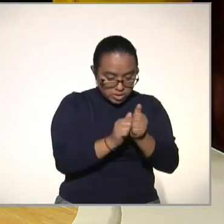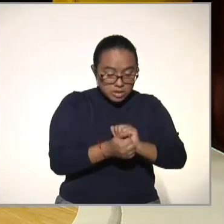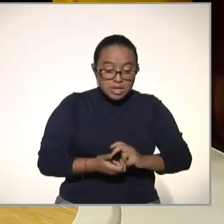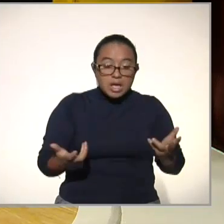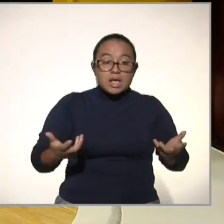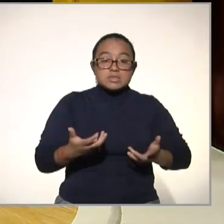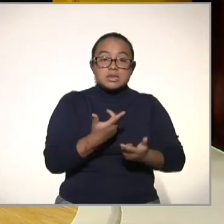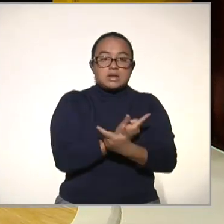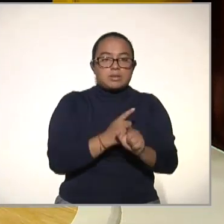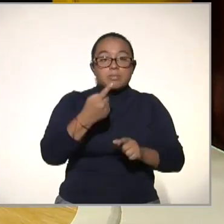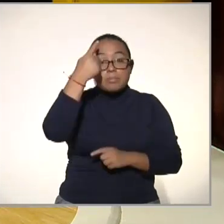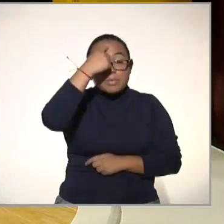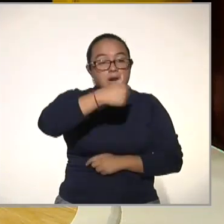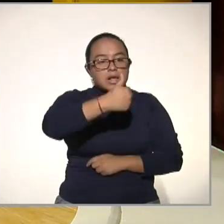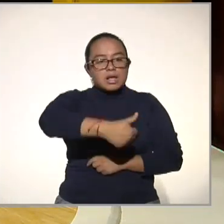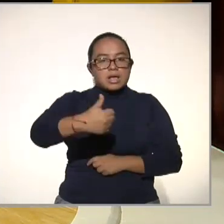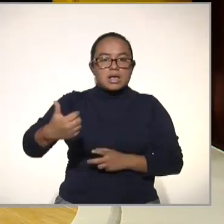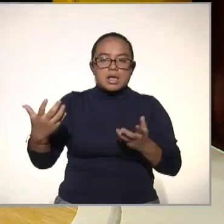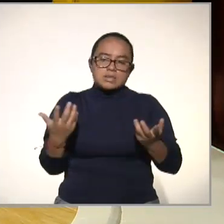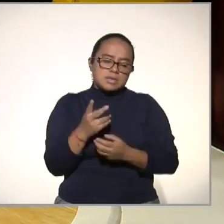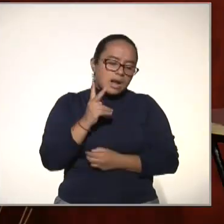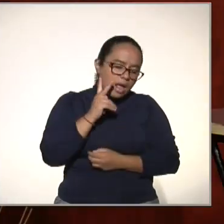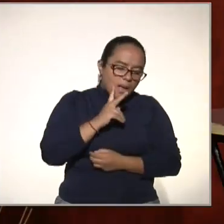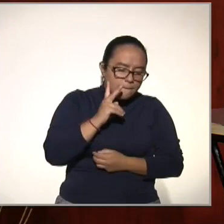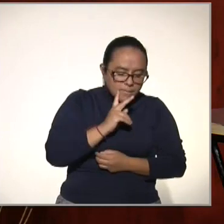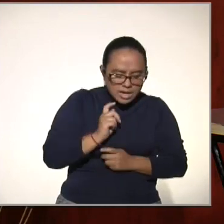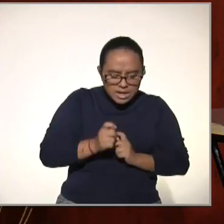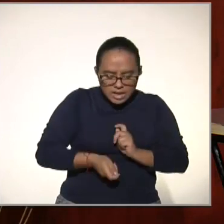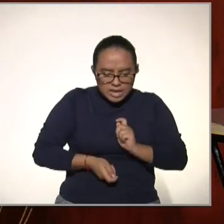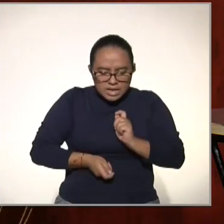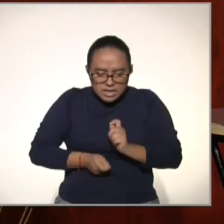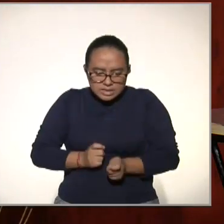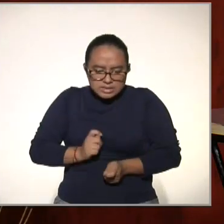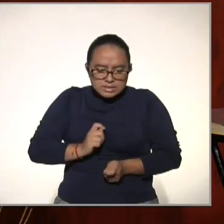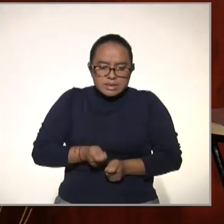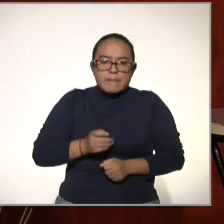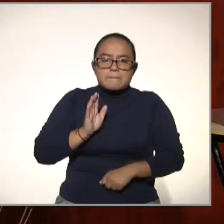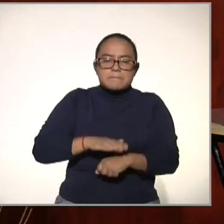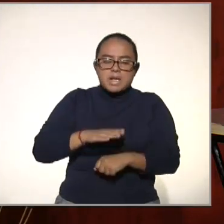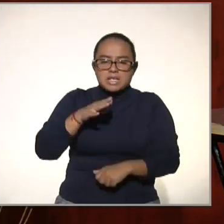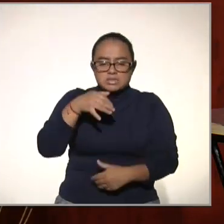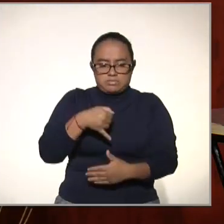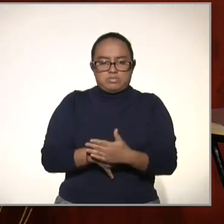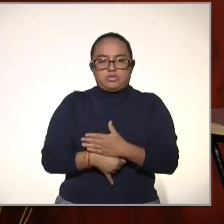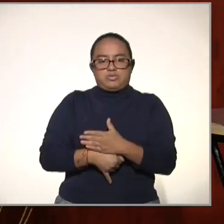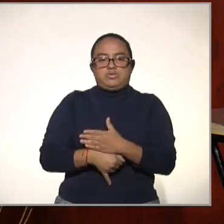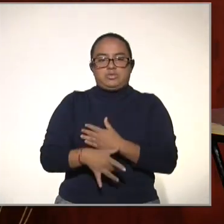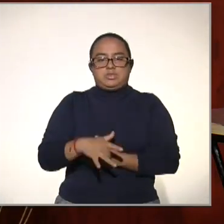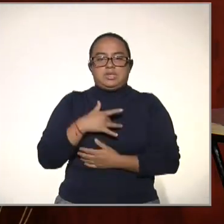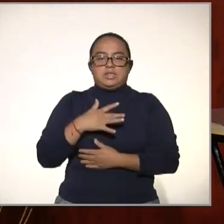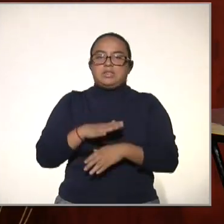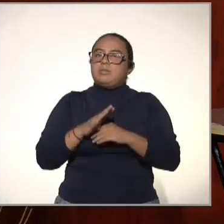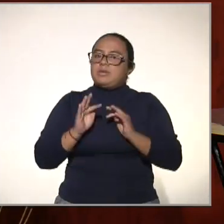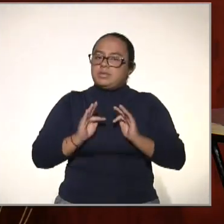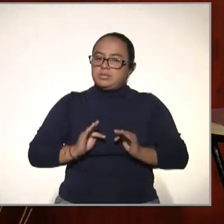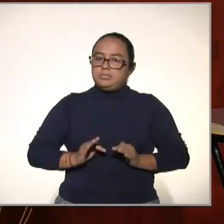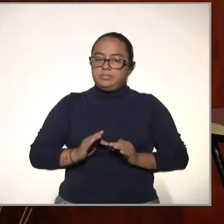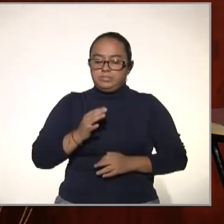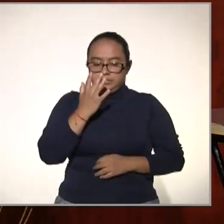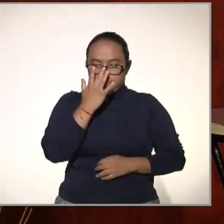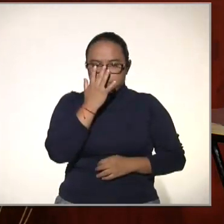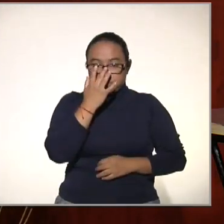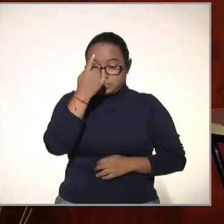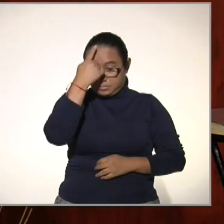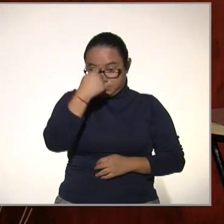libertad para que cada quien vaya construyendo y explorando las cosas de la manera en la que le resultan más cómodas. Entonces, para mí es